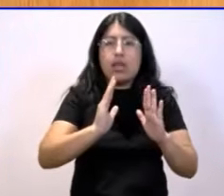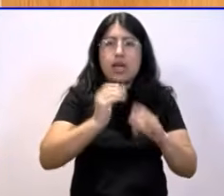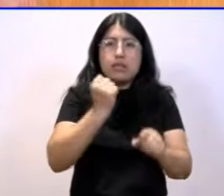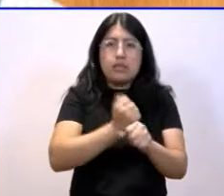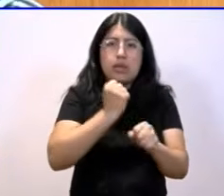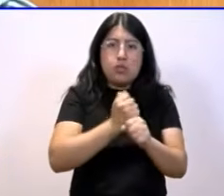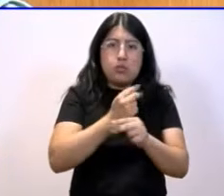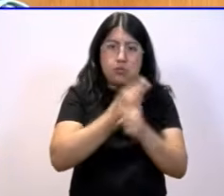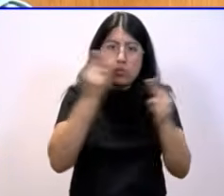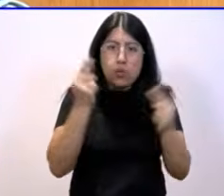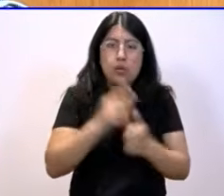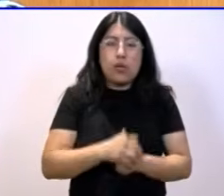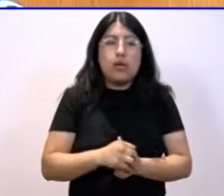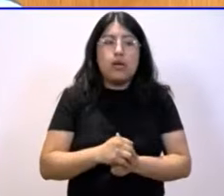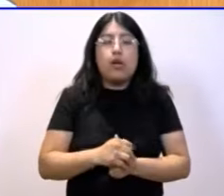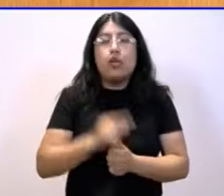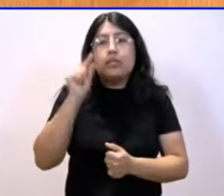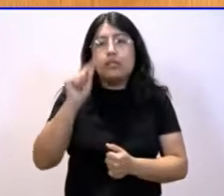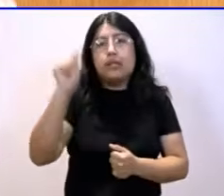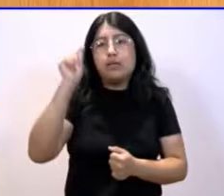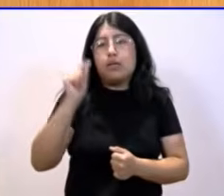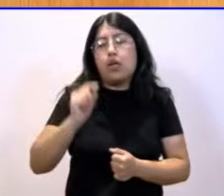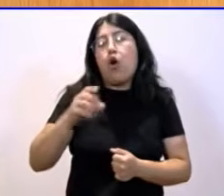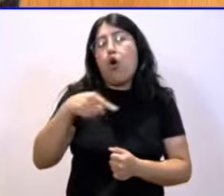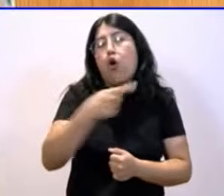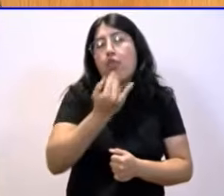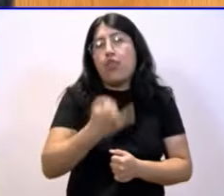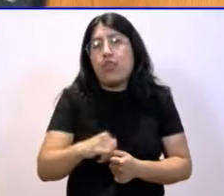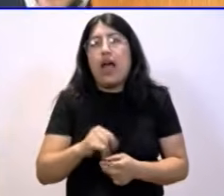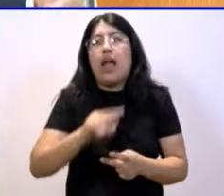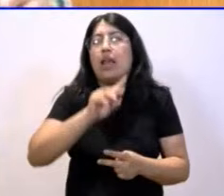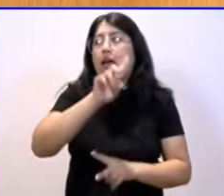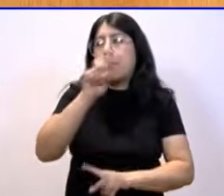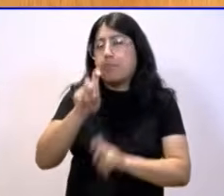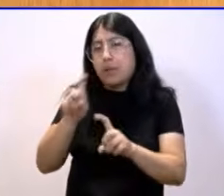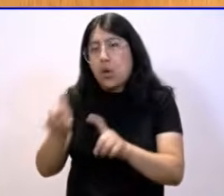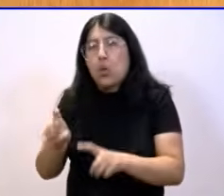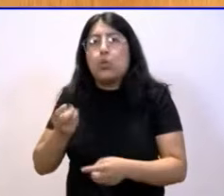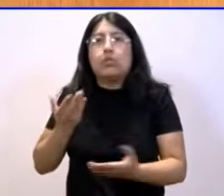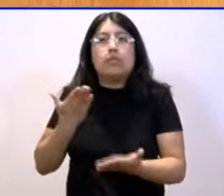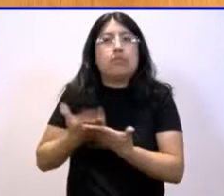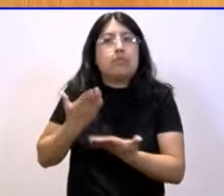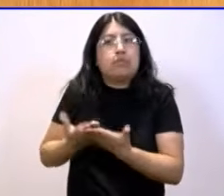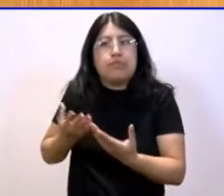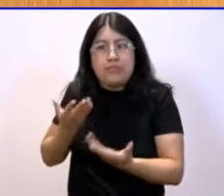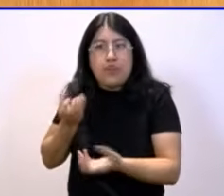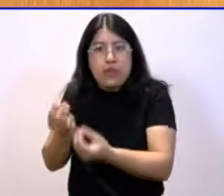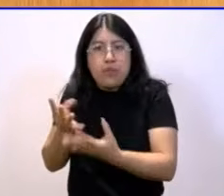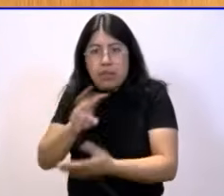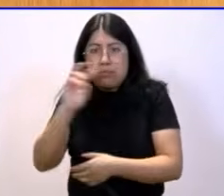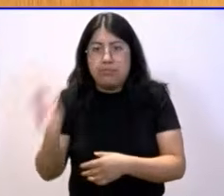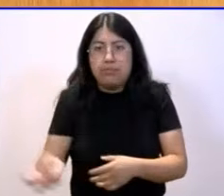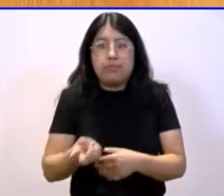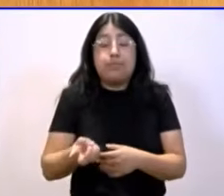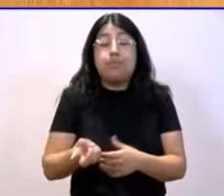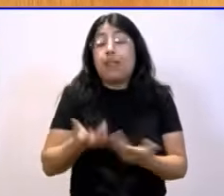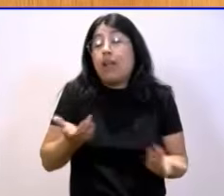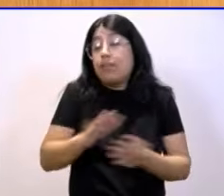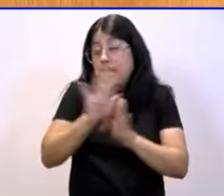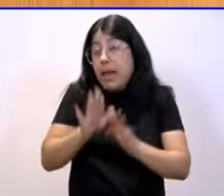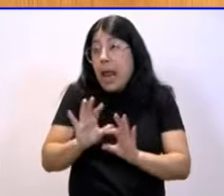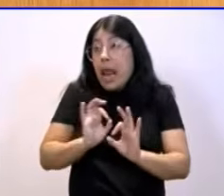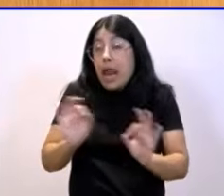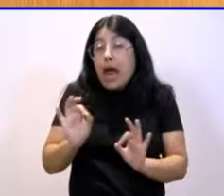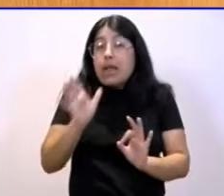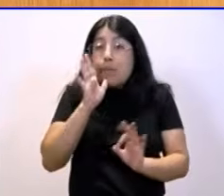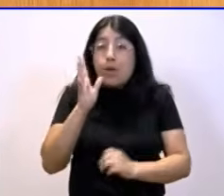unas cuantas interpelaciones al señor Celso González, hizo unas cuantas preguntas, pidió información, etcétera. No le sirvió de mucho, tengo que decirlo, porque